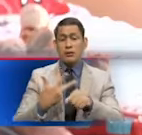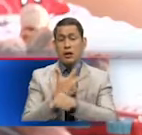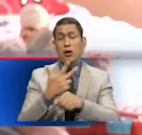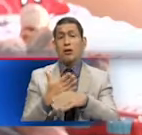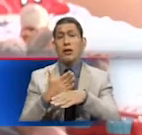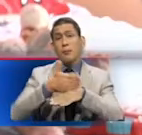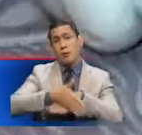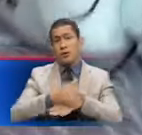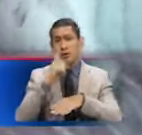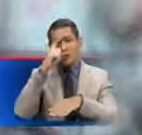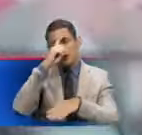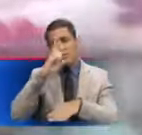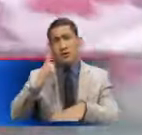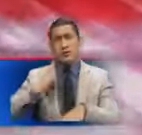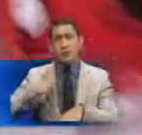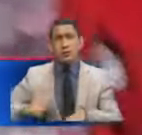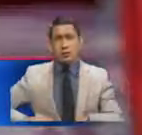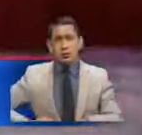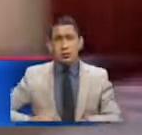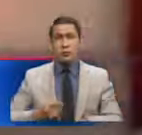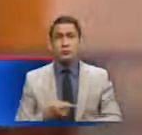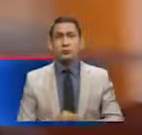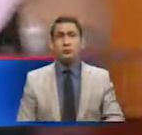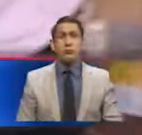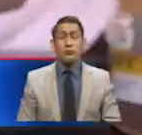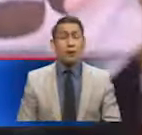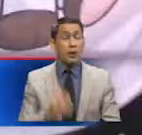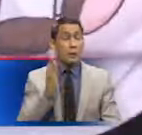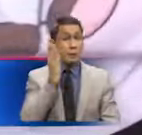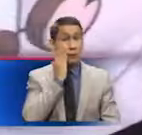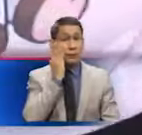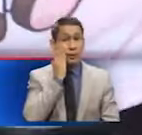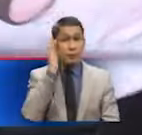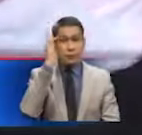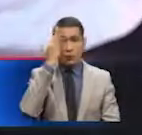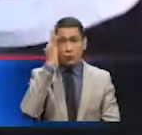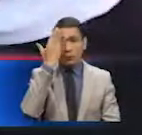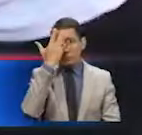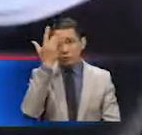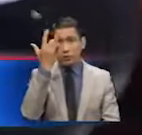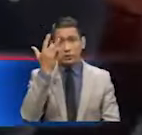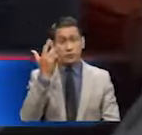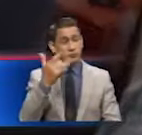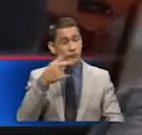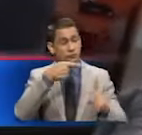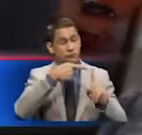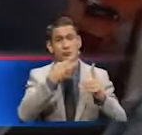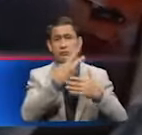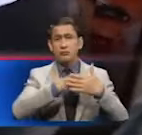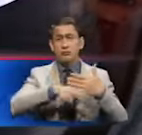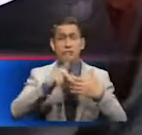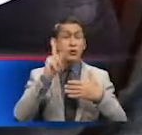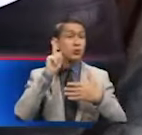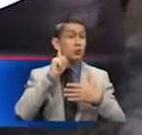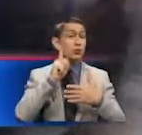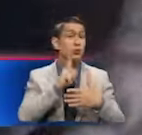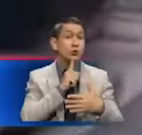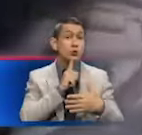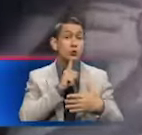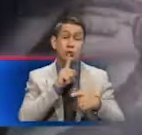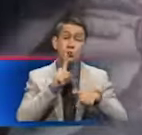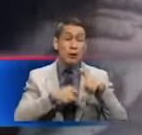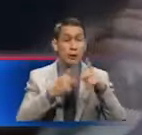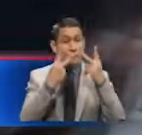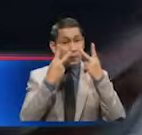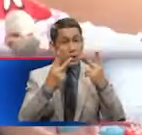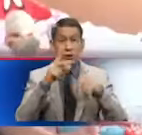se complicó. La desesperación de esta madre es latente, ya que el pequeño no puede escuchar, ver, hablar,